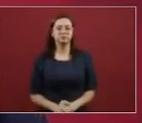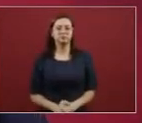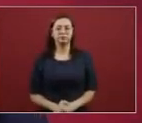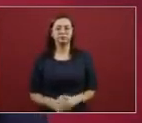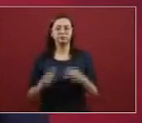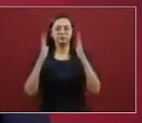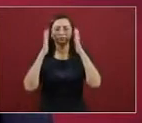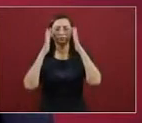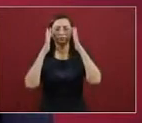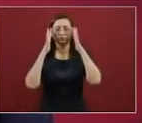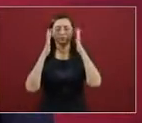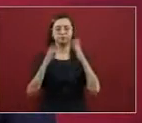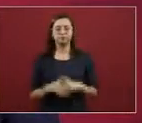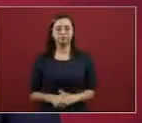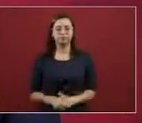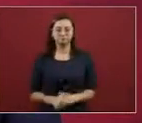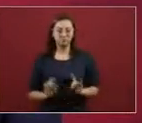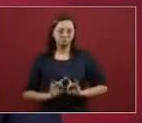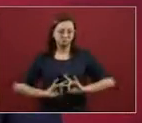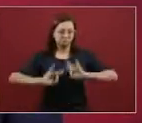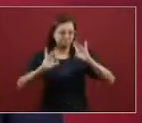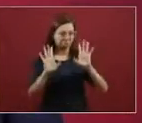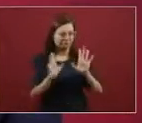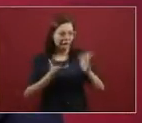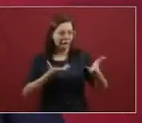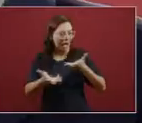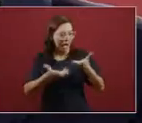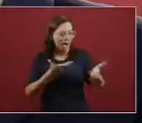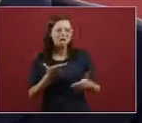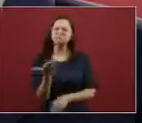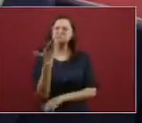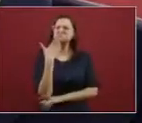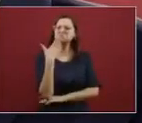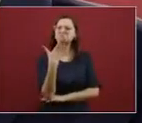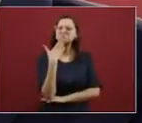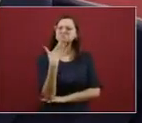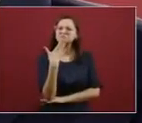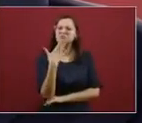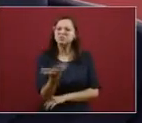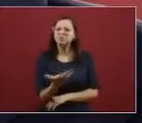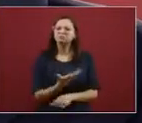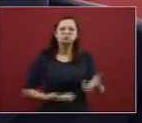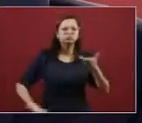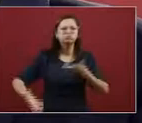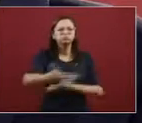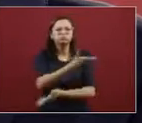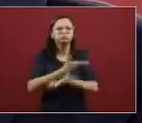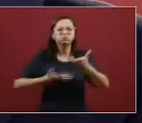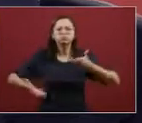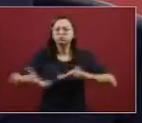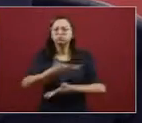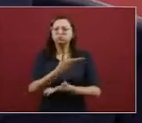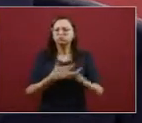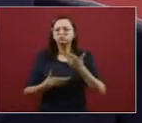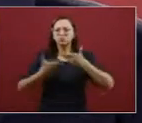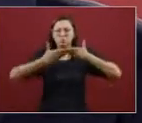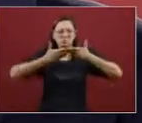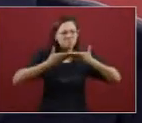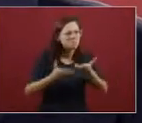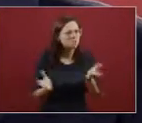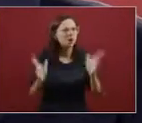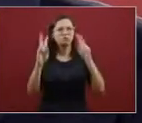dan estas cosas porque ayuda a enriquece vida pública